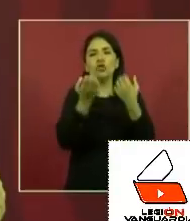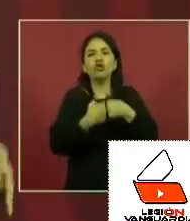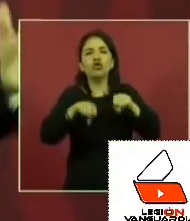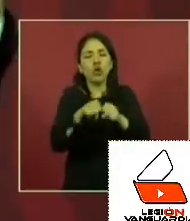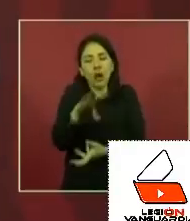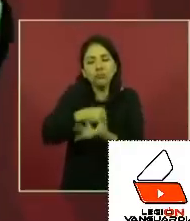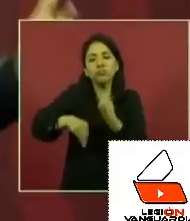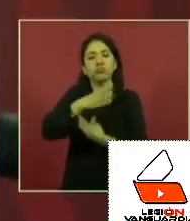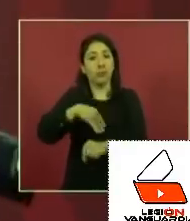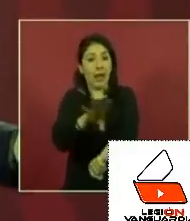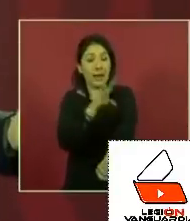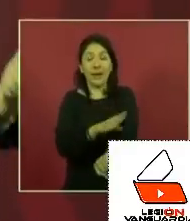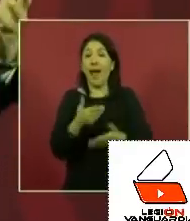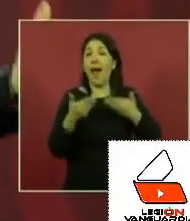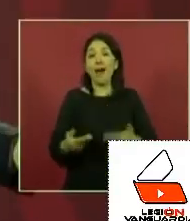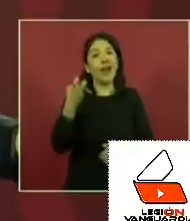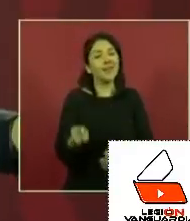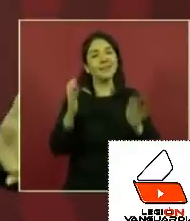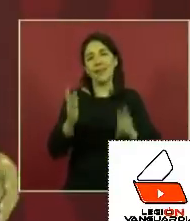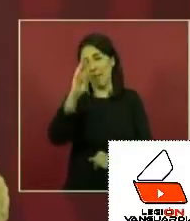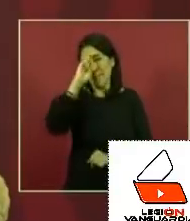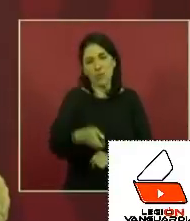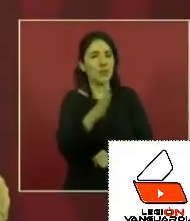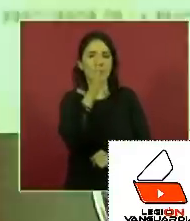Pues ya no puede hacerlo